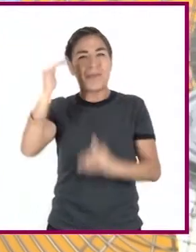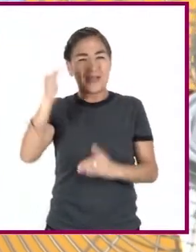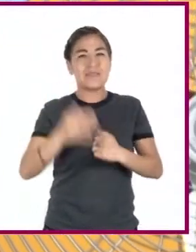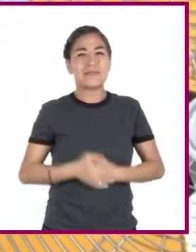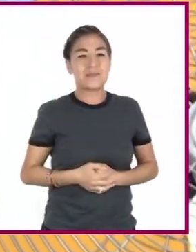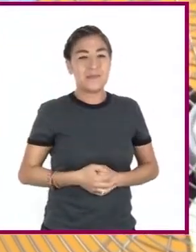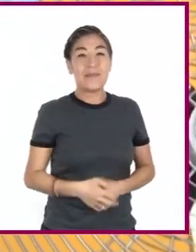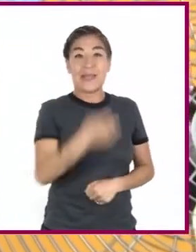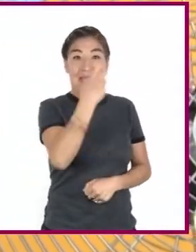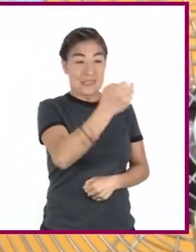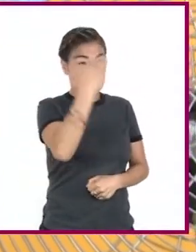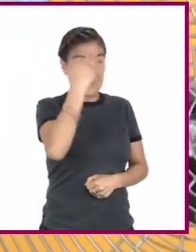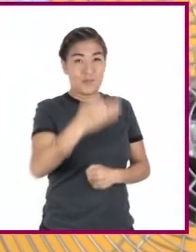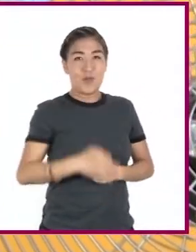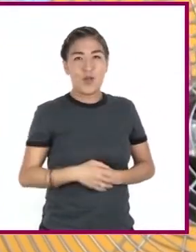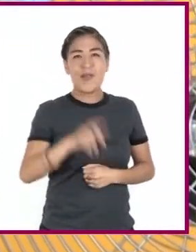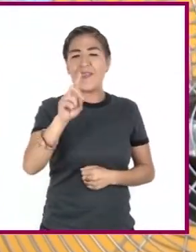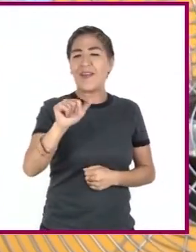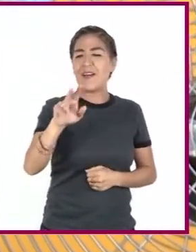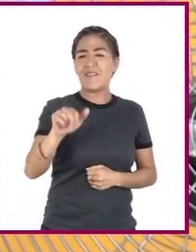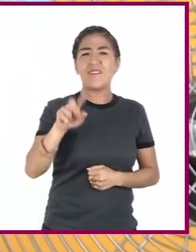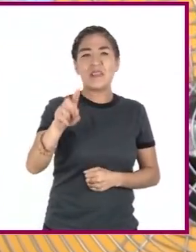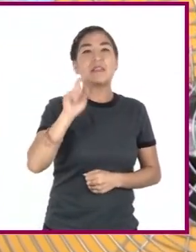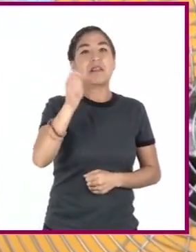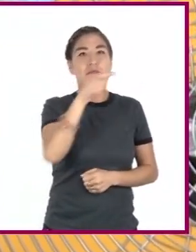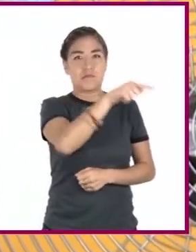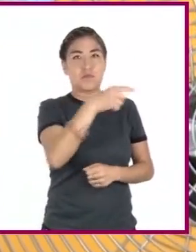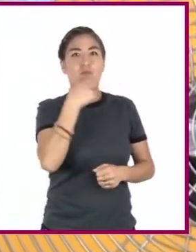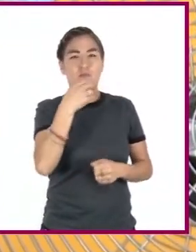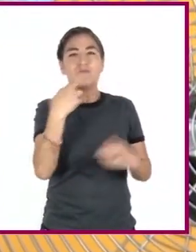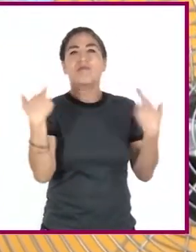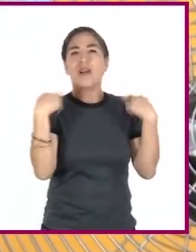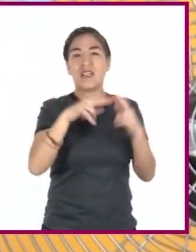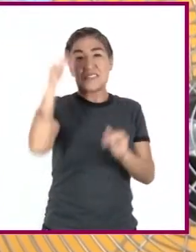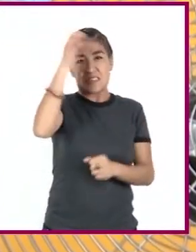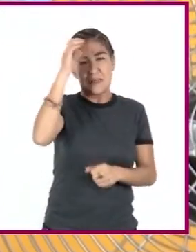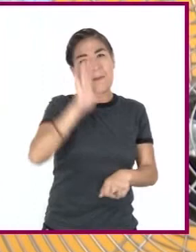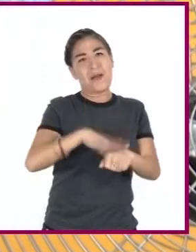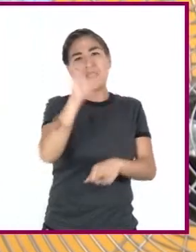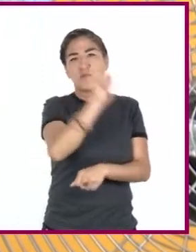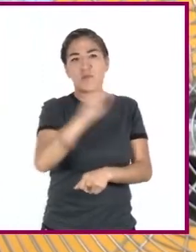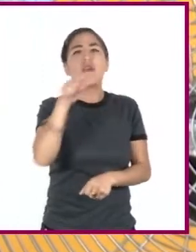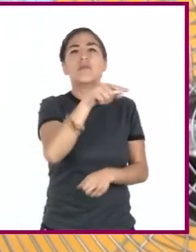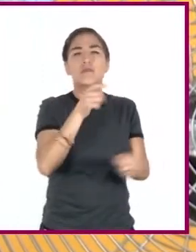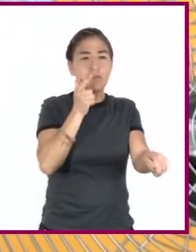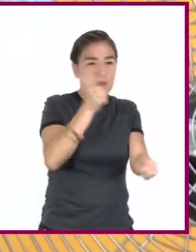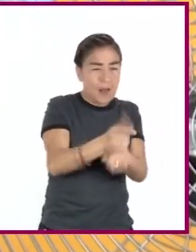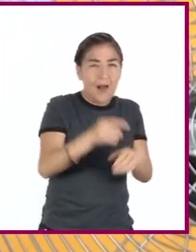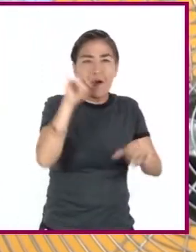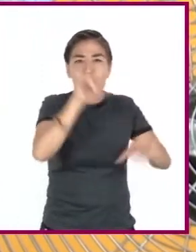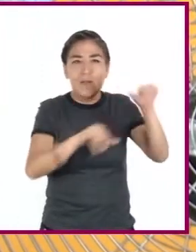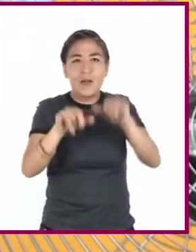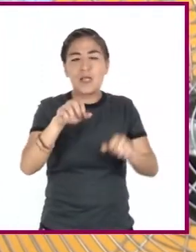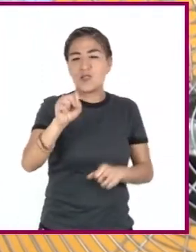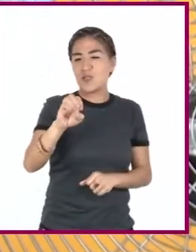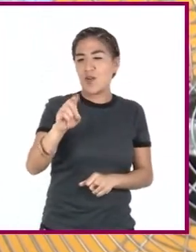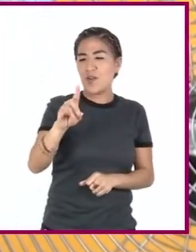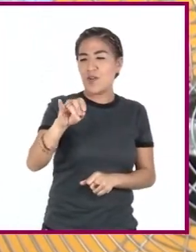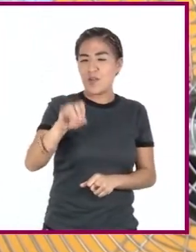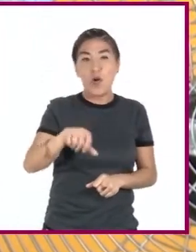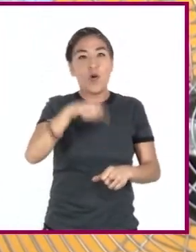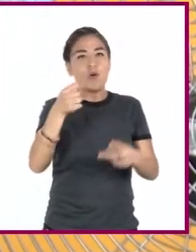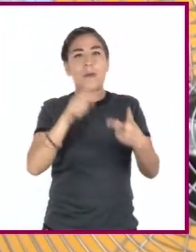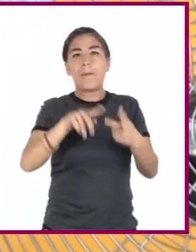En ese momento Humphrey Davy era un científico muy reconocido. Había descubierto el sodio y el magnesio. Además había